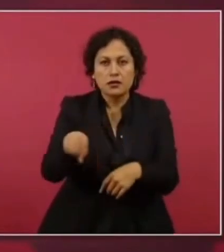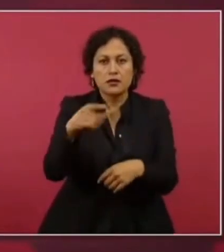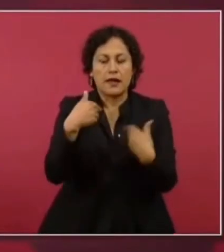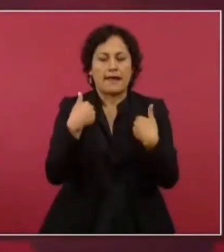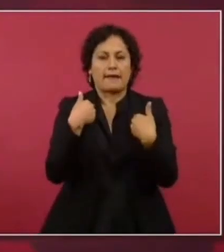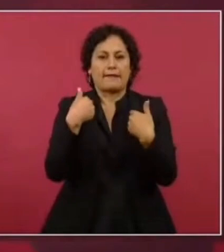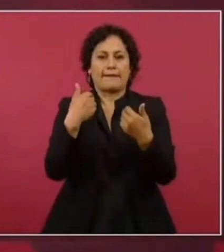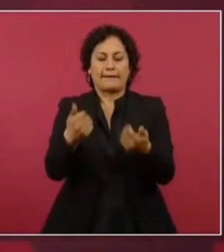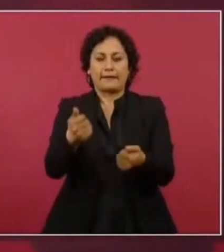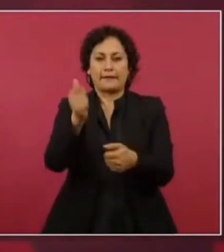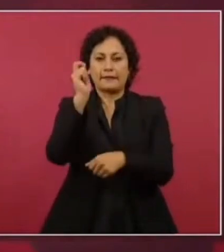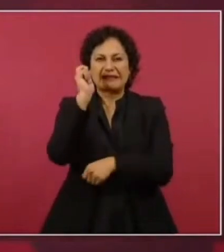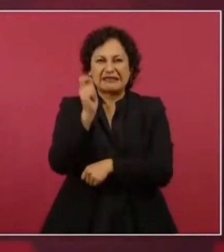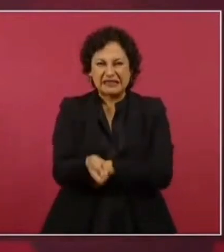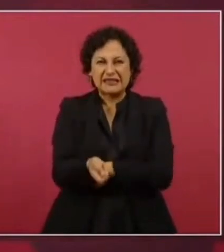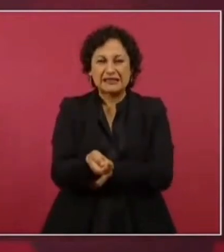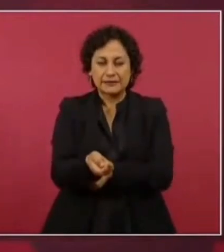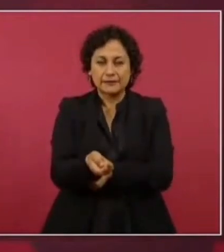evitamos